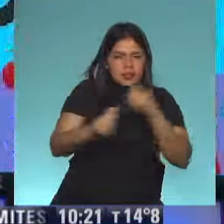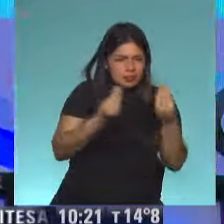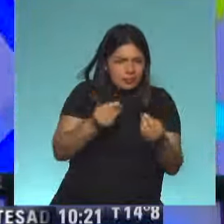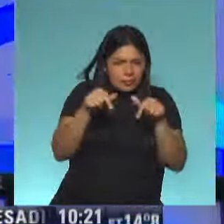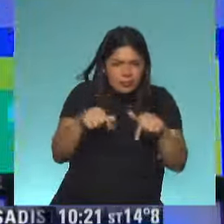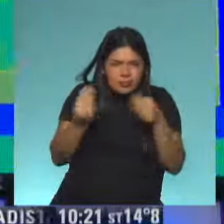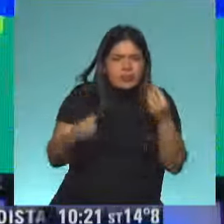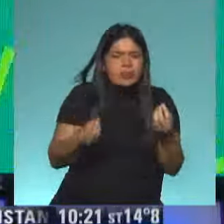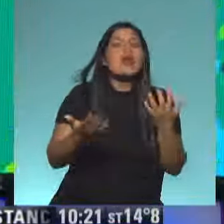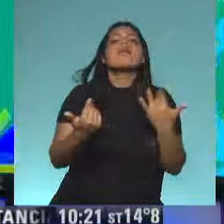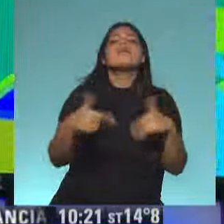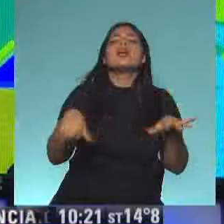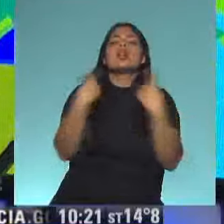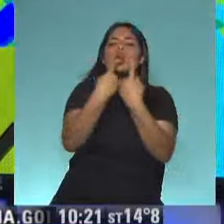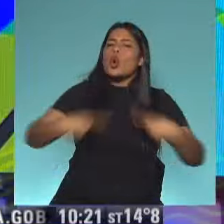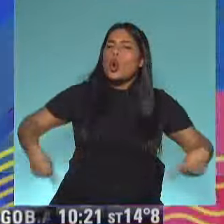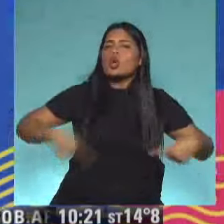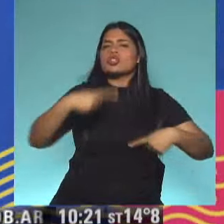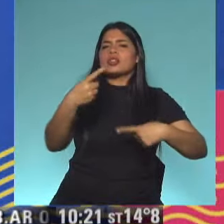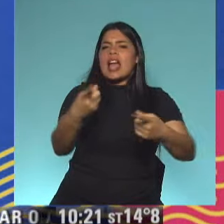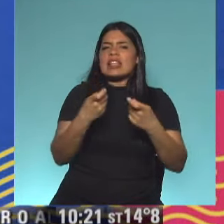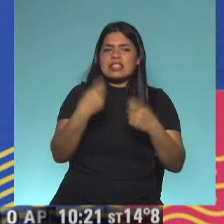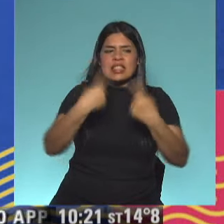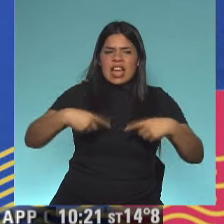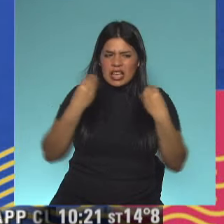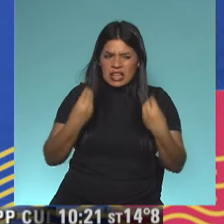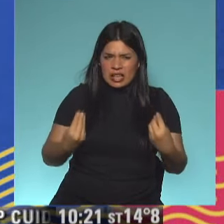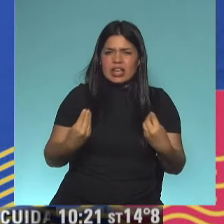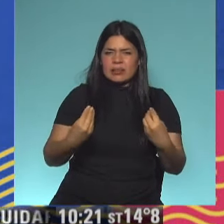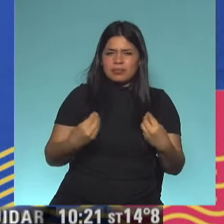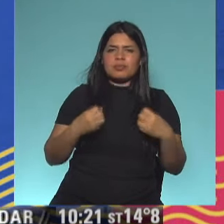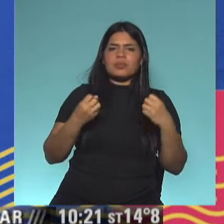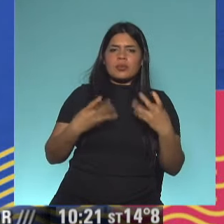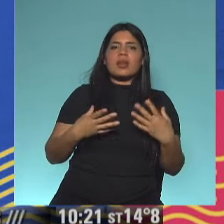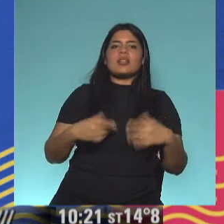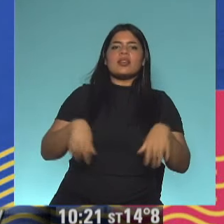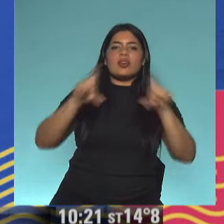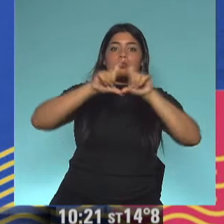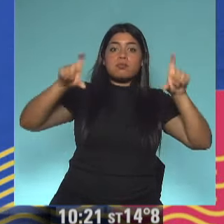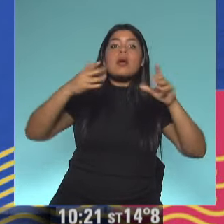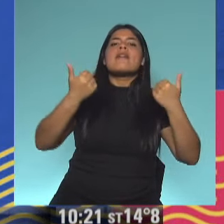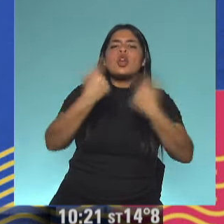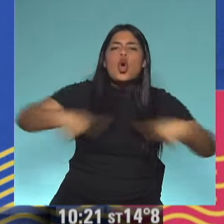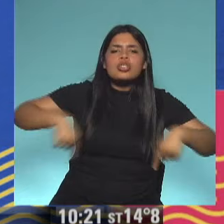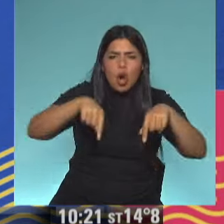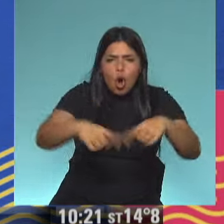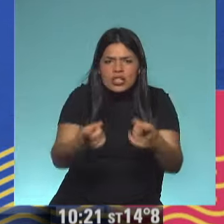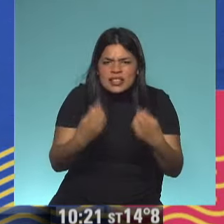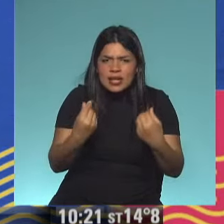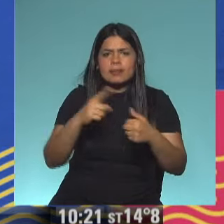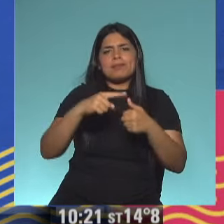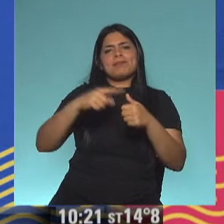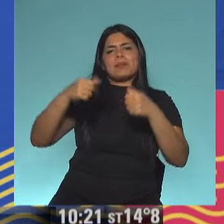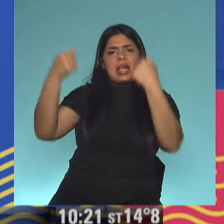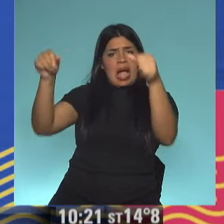estos materiales para construir nuestro estandarte. A ver, ¿qué materiales vamos a usar para el estandarte? Necesitamos cartón. Sí, cartulinas rojas